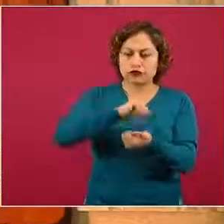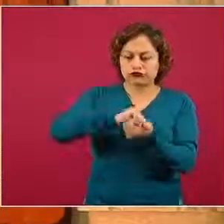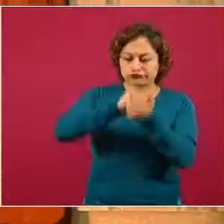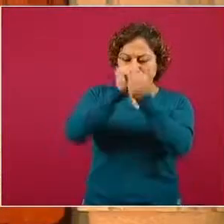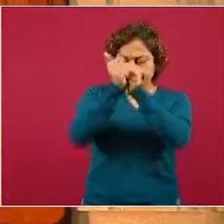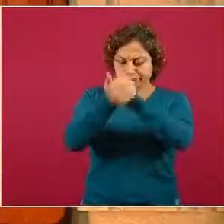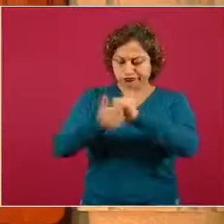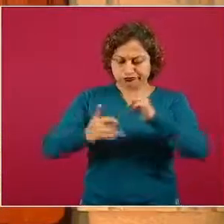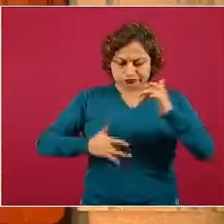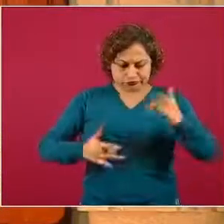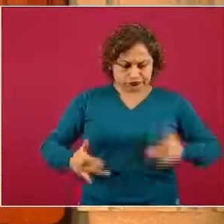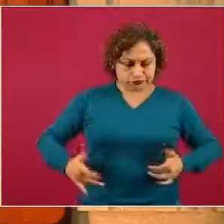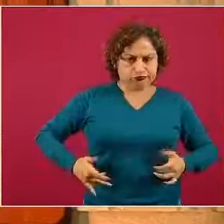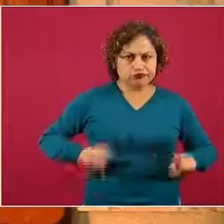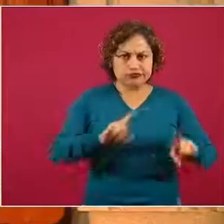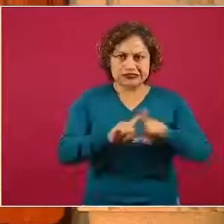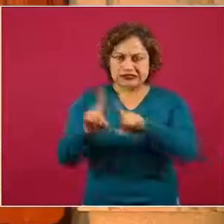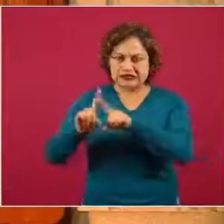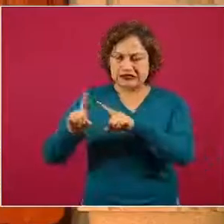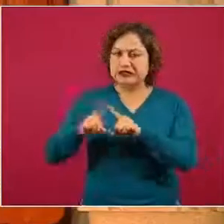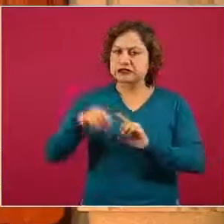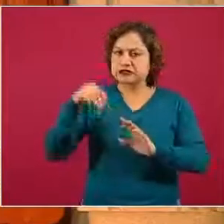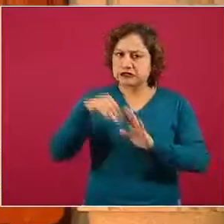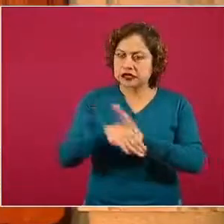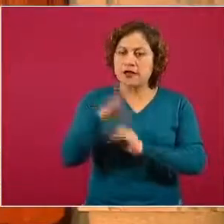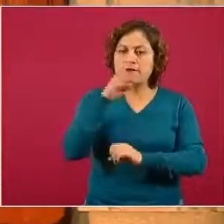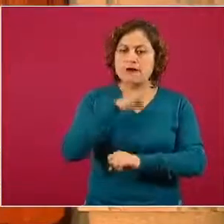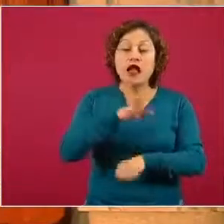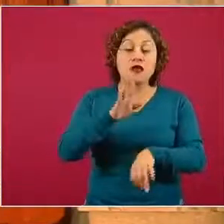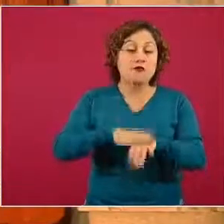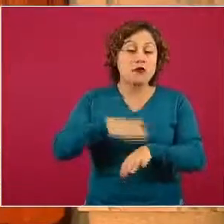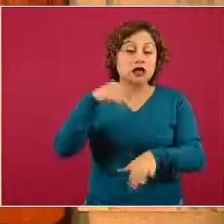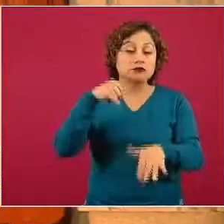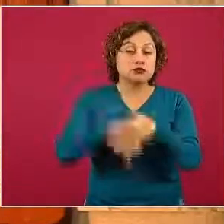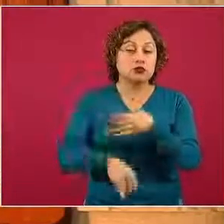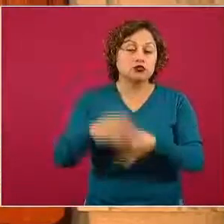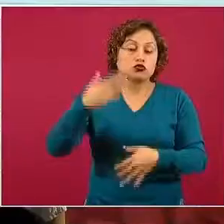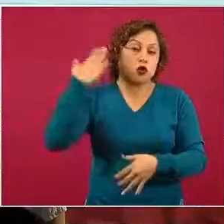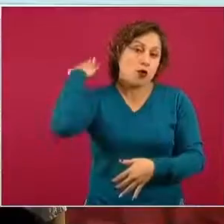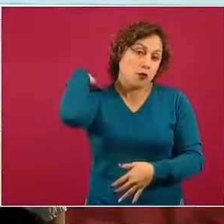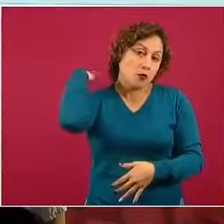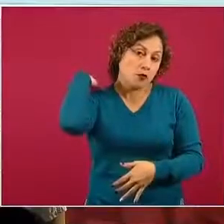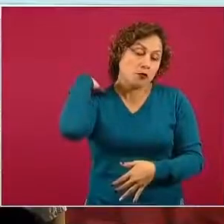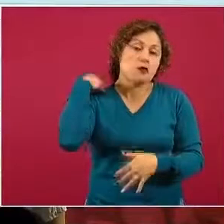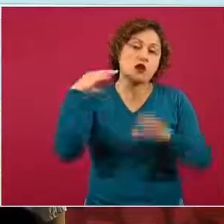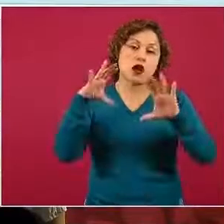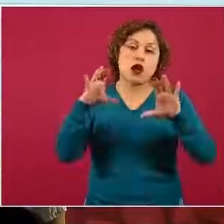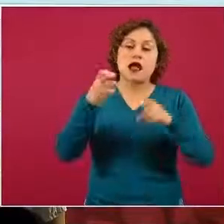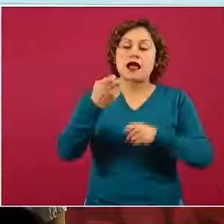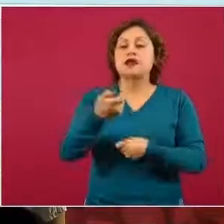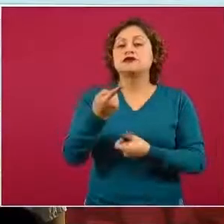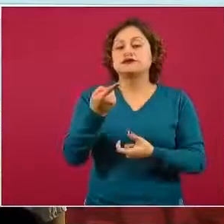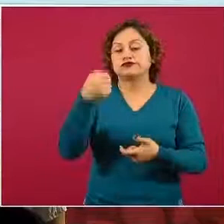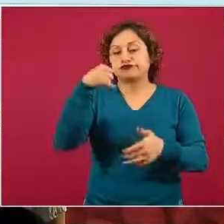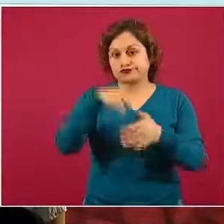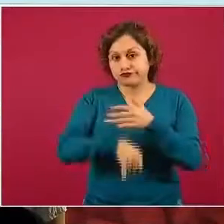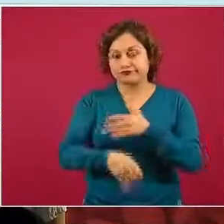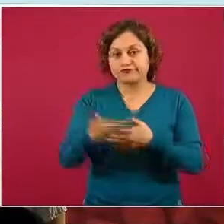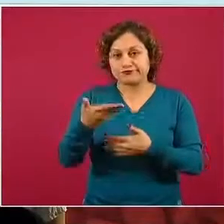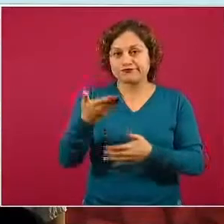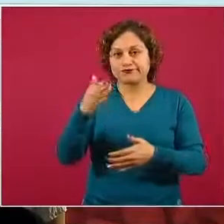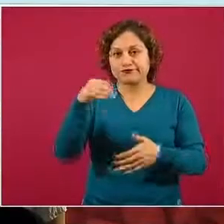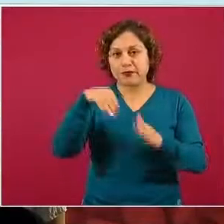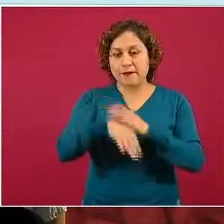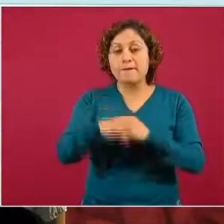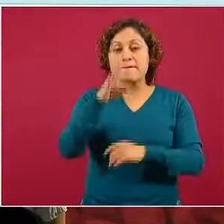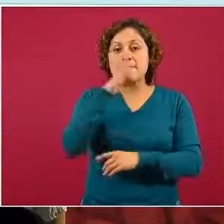diferentes órganos, específicamente los pulmones, que son los que más se afectan, y que lamentablemente producto de estas complicaciones puede ocurrir